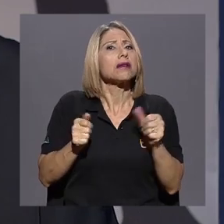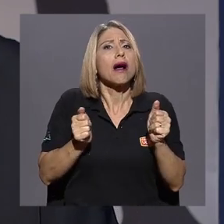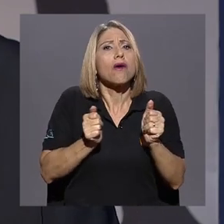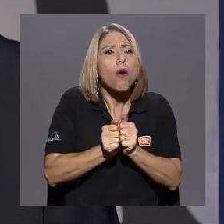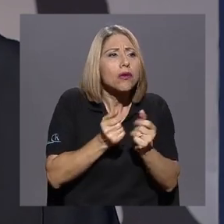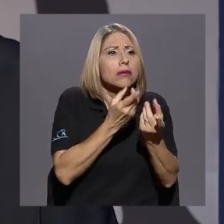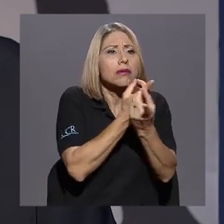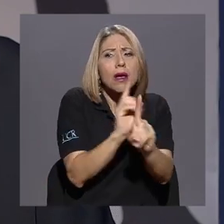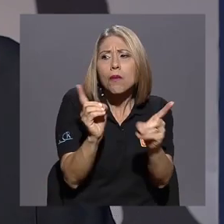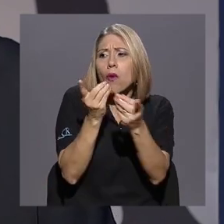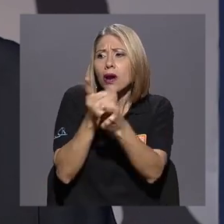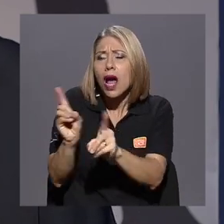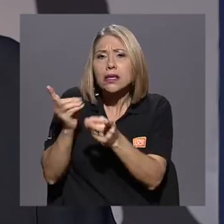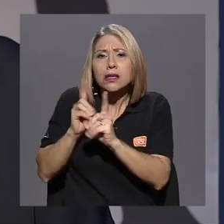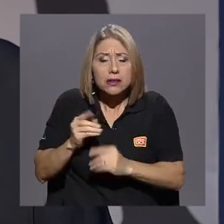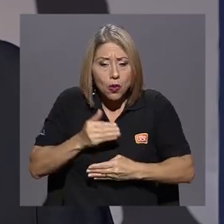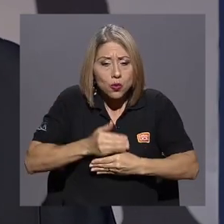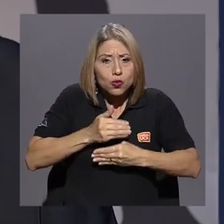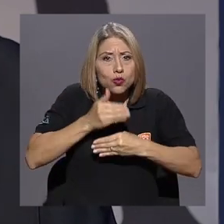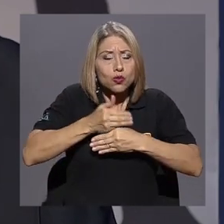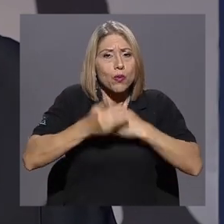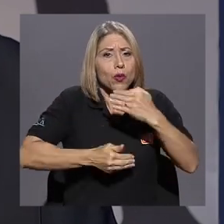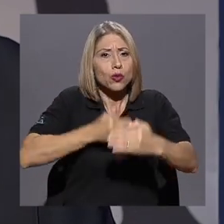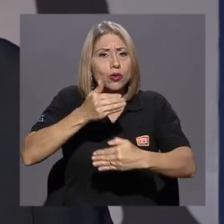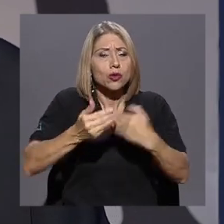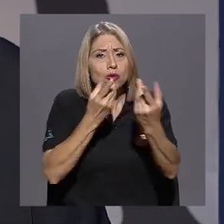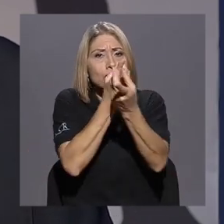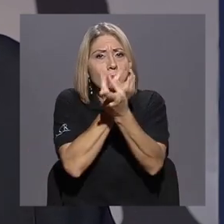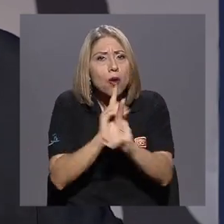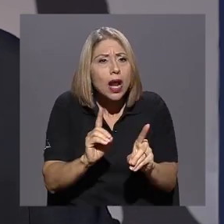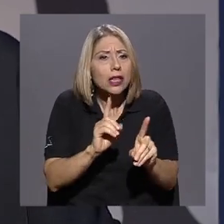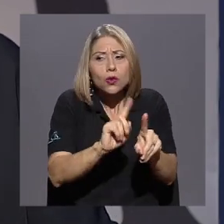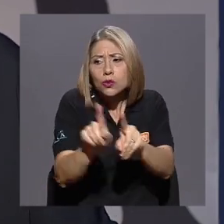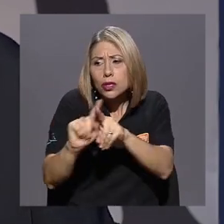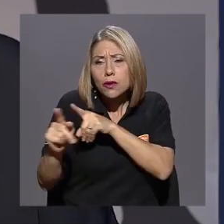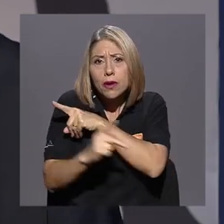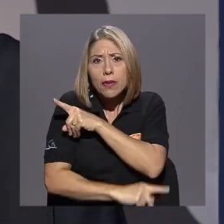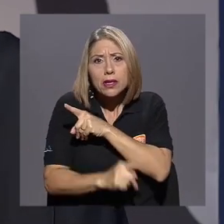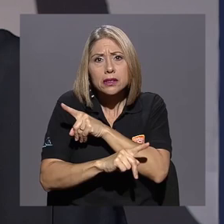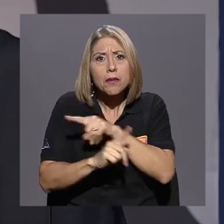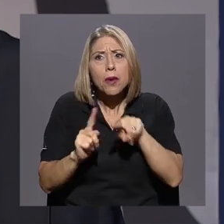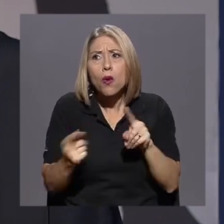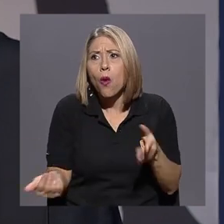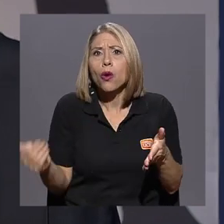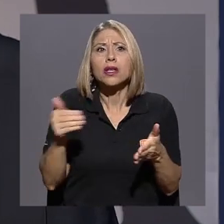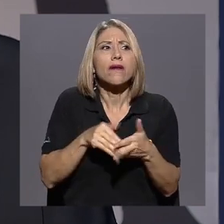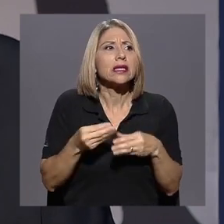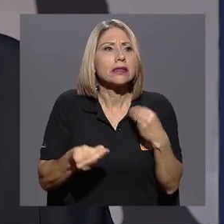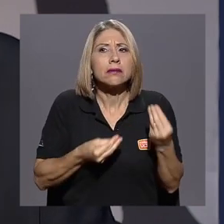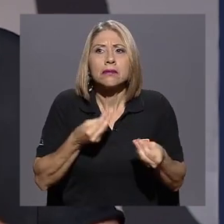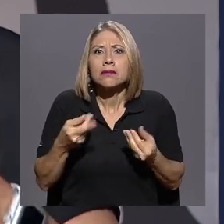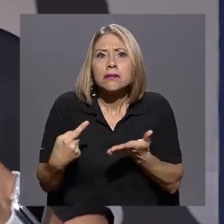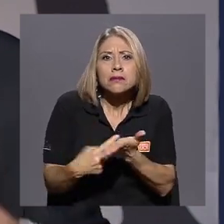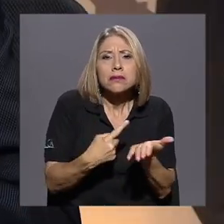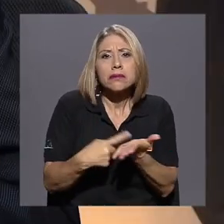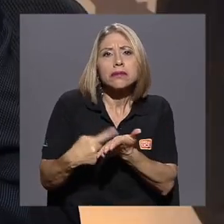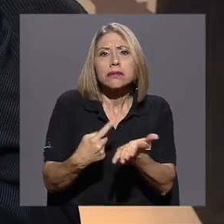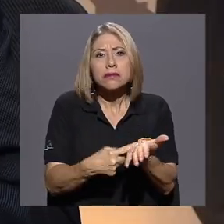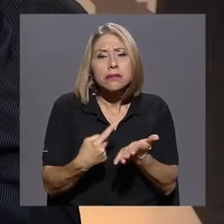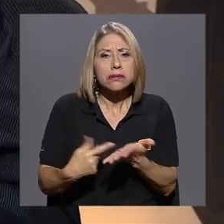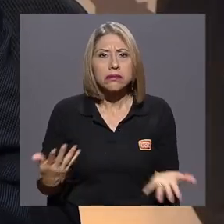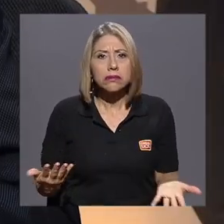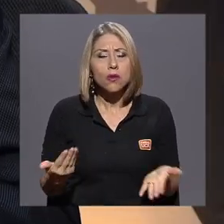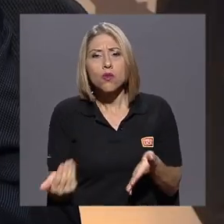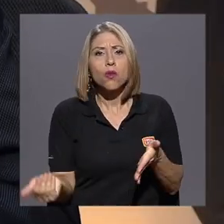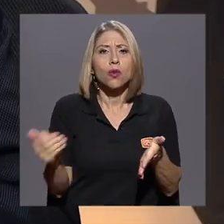construcción, constitución de esos procesos democráticos en cada país de la región, está de nuevo en juego, ¿verdad? De nuevo